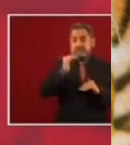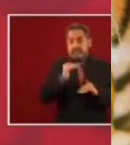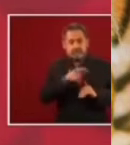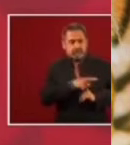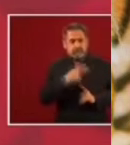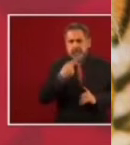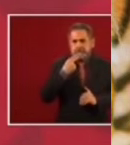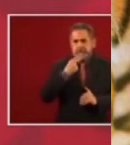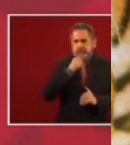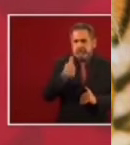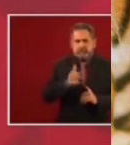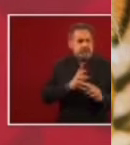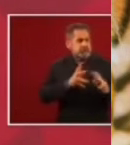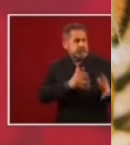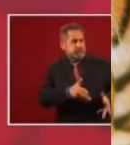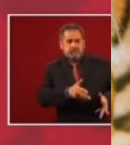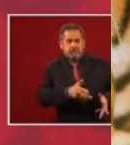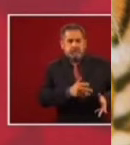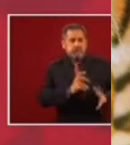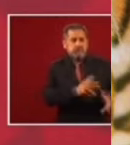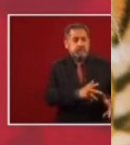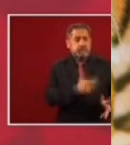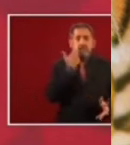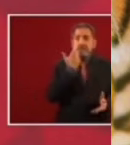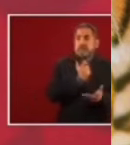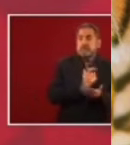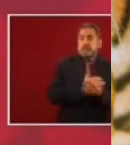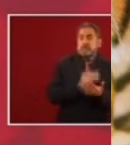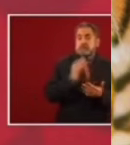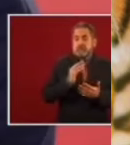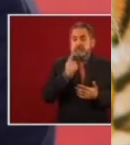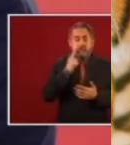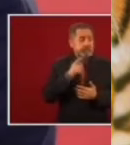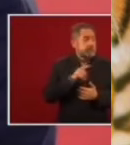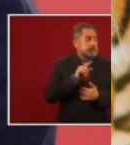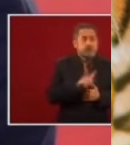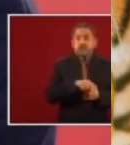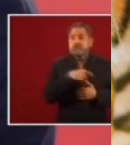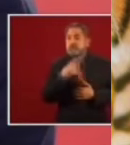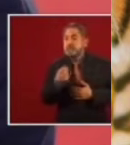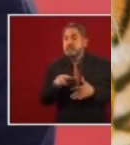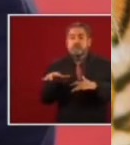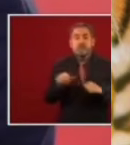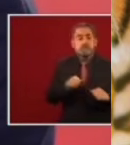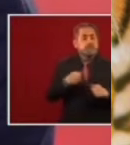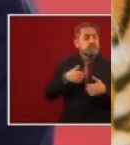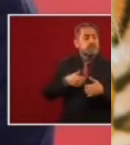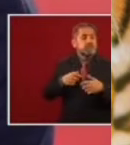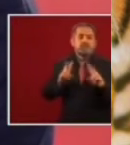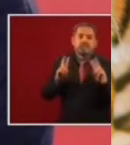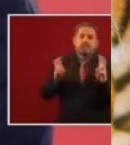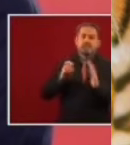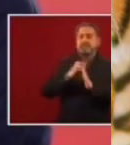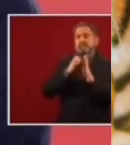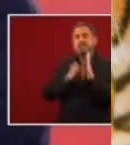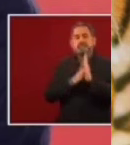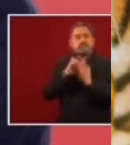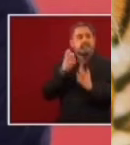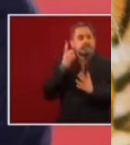explotación, sin desarrollo. Era para tener el título de concesión